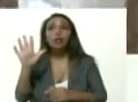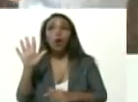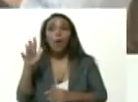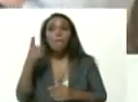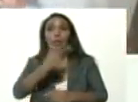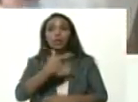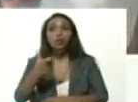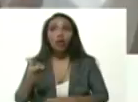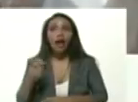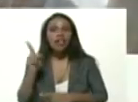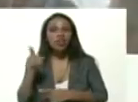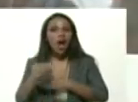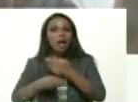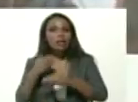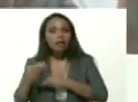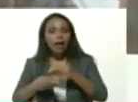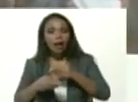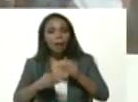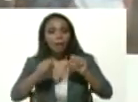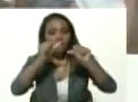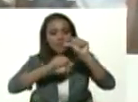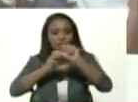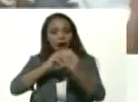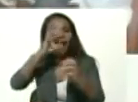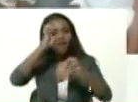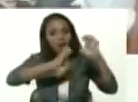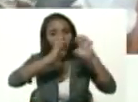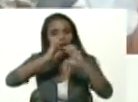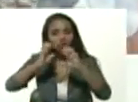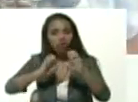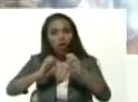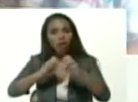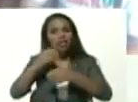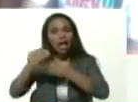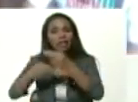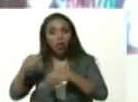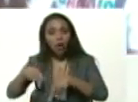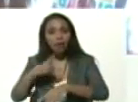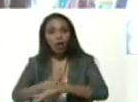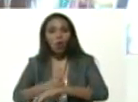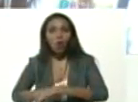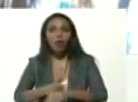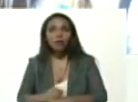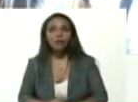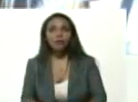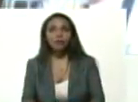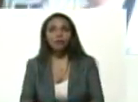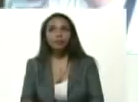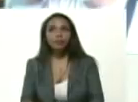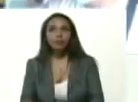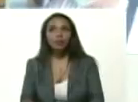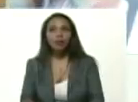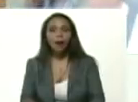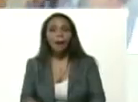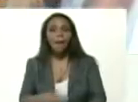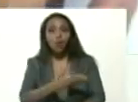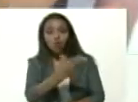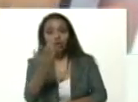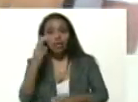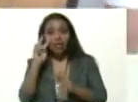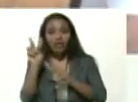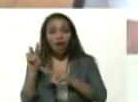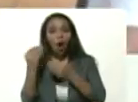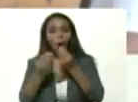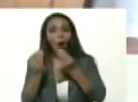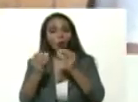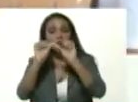Para hacerle los despistajes respectivos que se están haciendo a esta hora. Para que ustedes vean el sistema, cómo funciona. Y